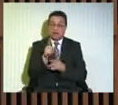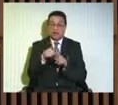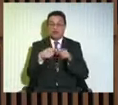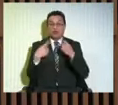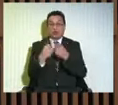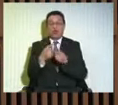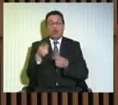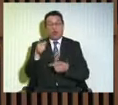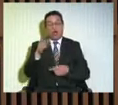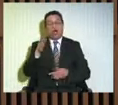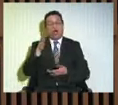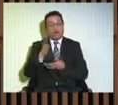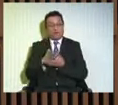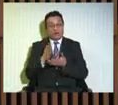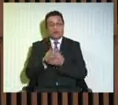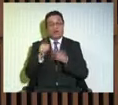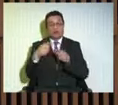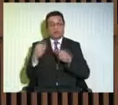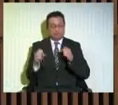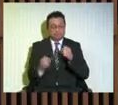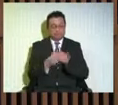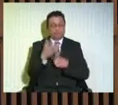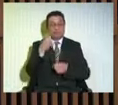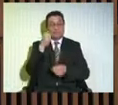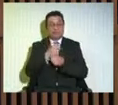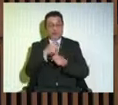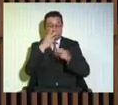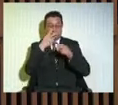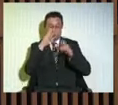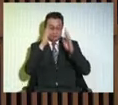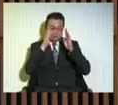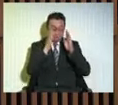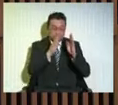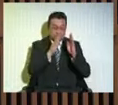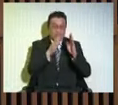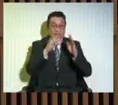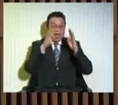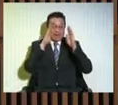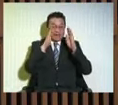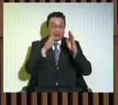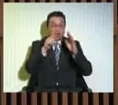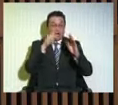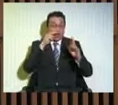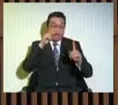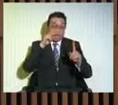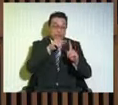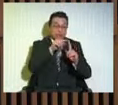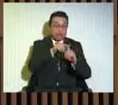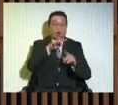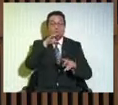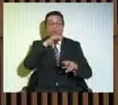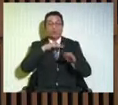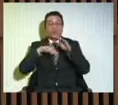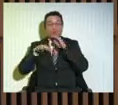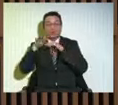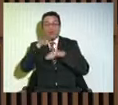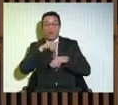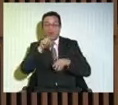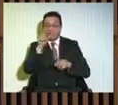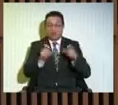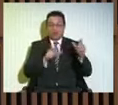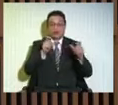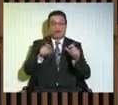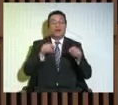a modernizarnos y trabajar con un enfoque de atención en los usuarios. Aquí nosotros tenemos que